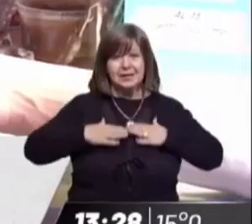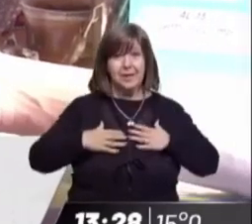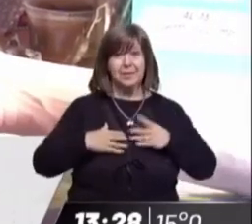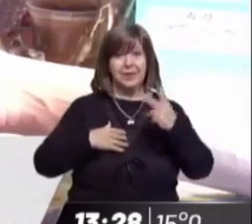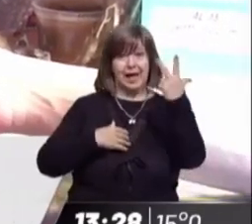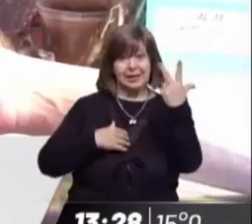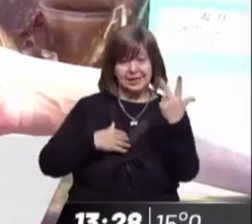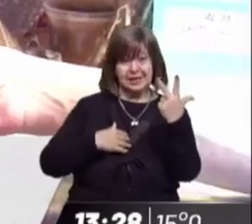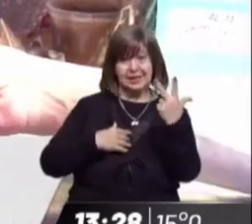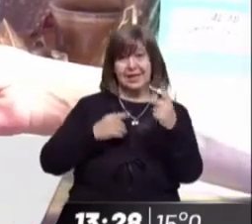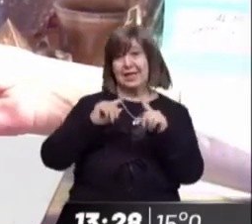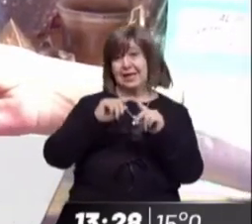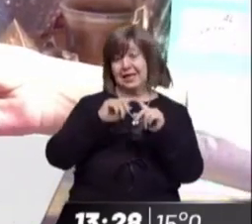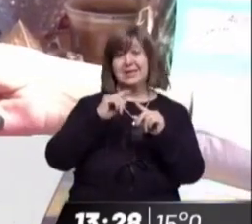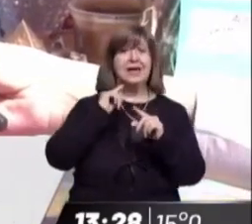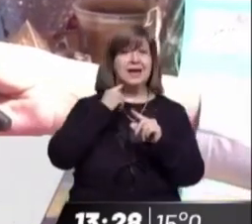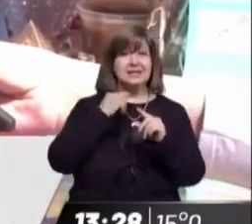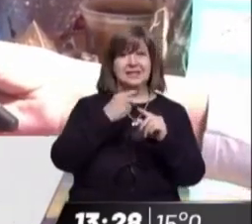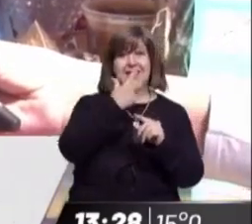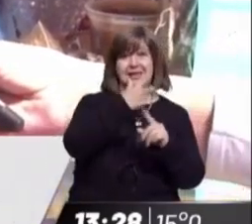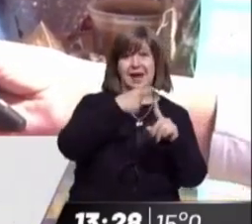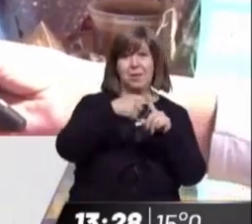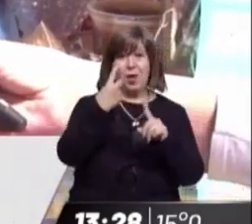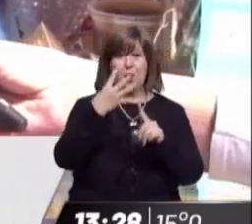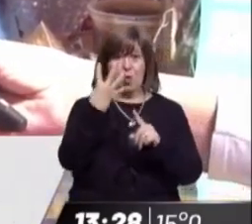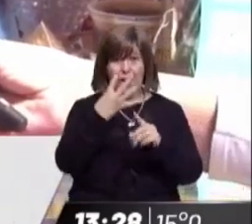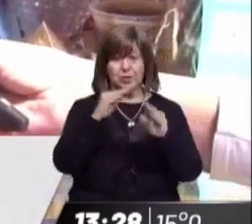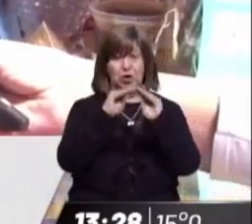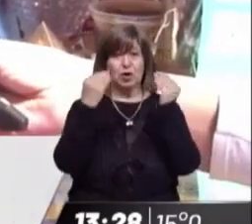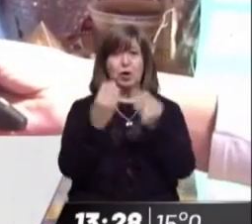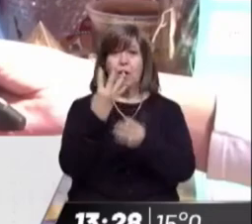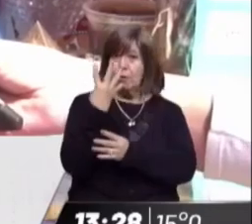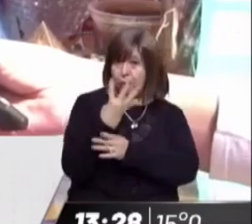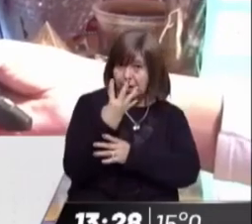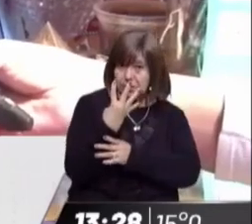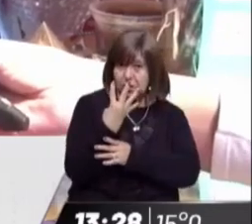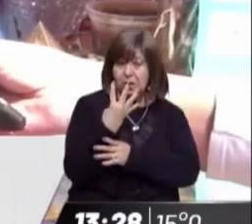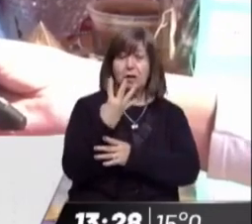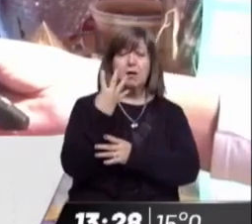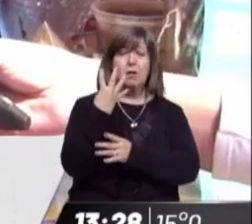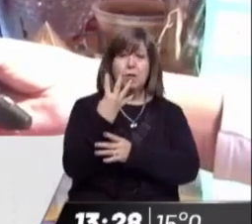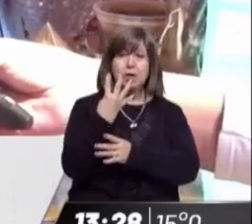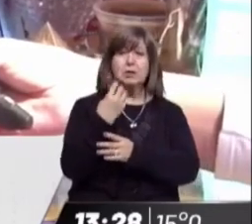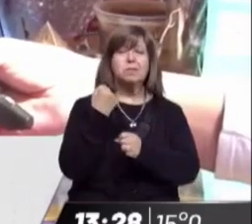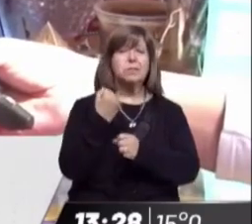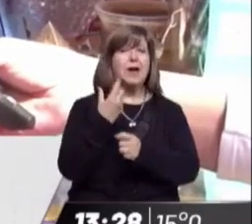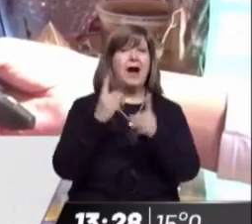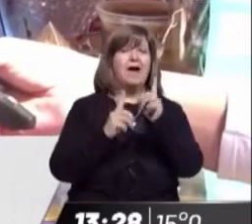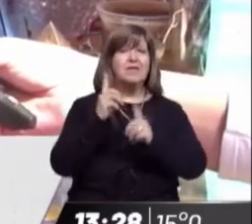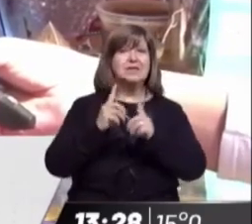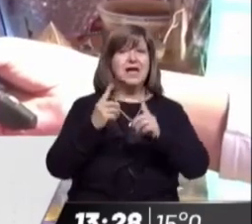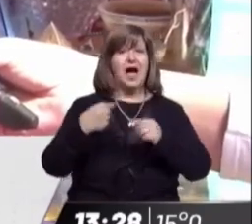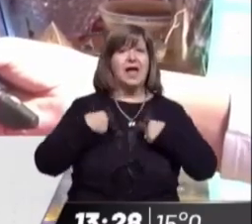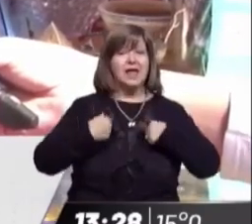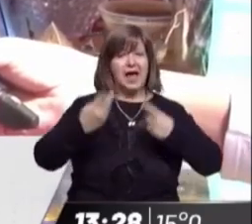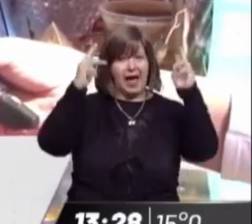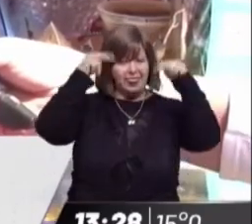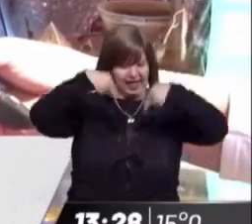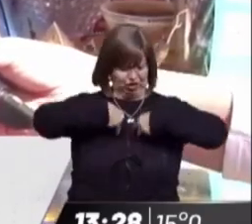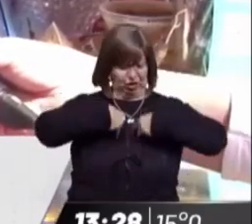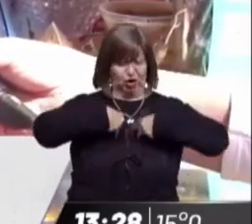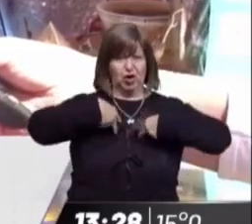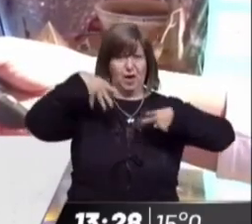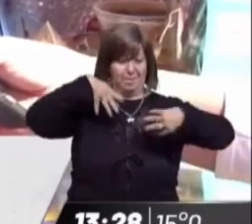numerología es e lo aquellas confrontaciones y a veces tenemos confrontaciones en nuestra parte